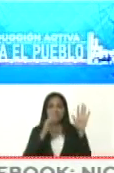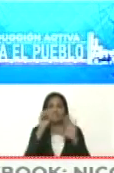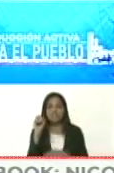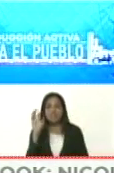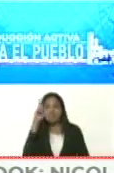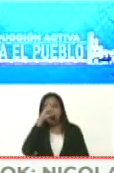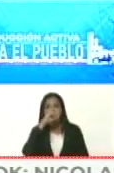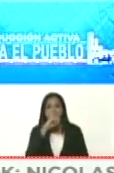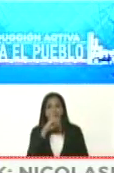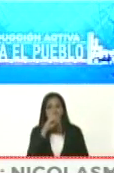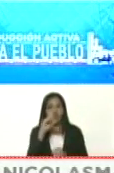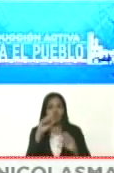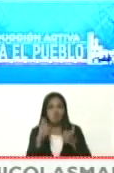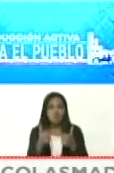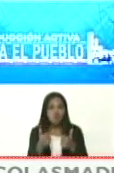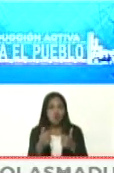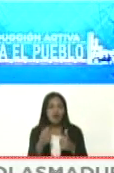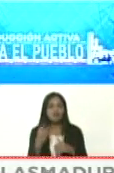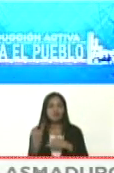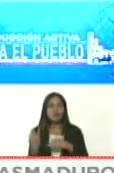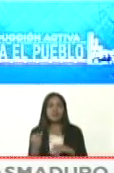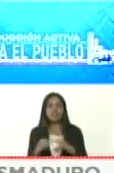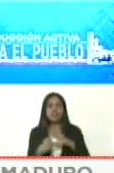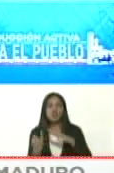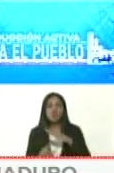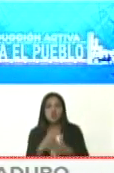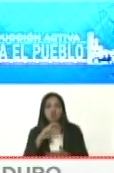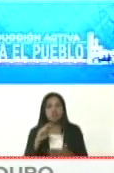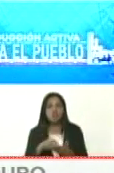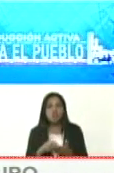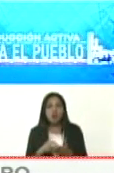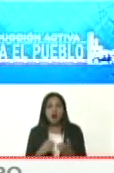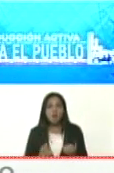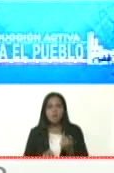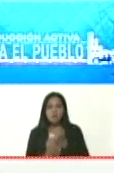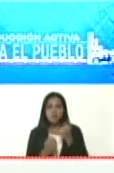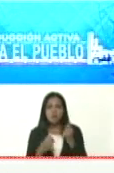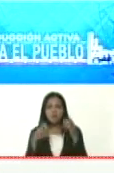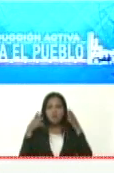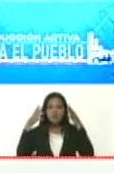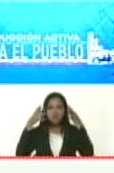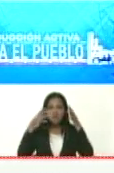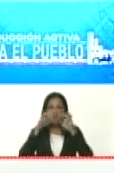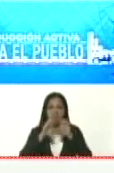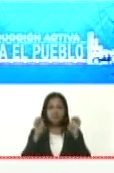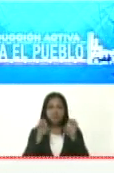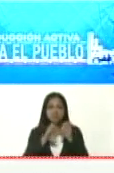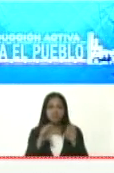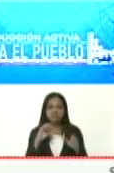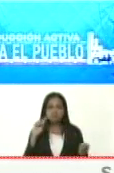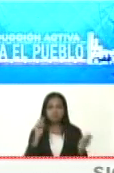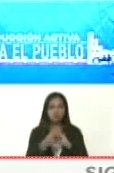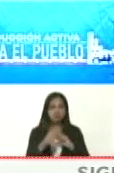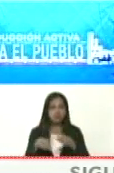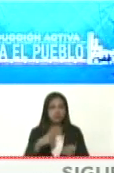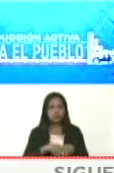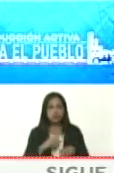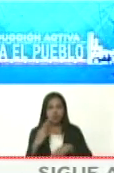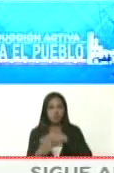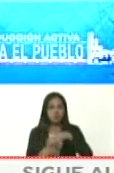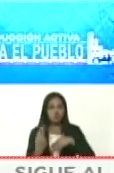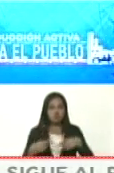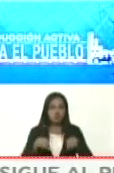años, el Instituto Nacional de Cooperación Educativa, que se transformó en tiempos de